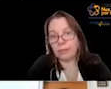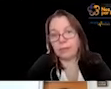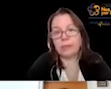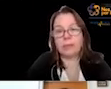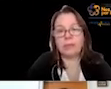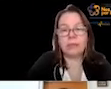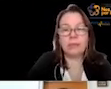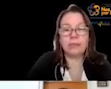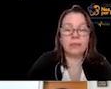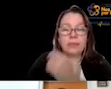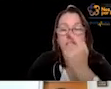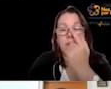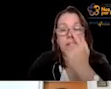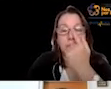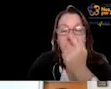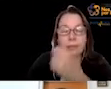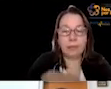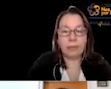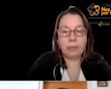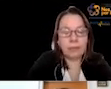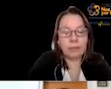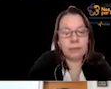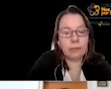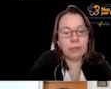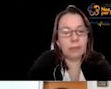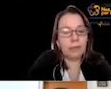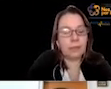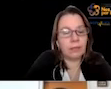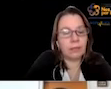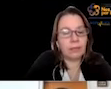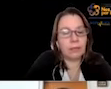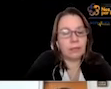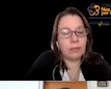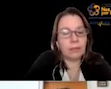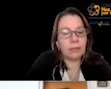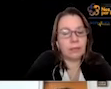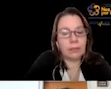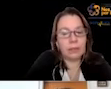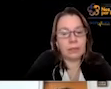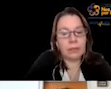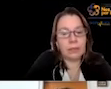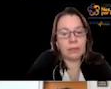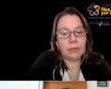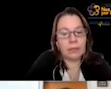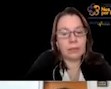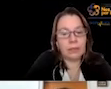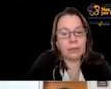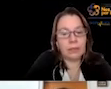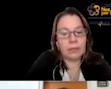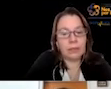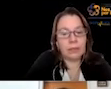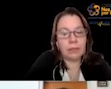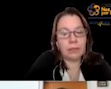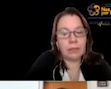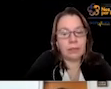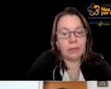las frutas. Yogures, ¿por qué les pongo yogures? Bueno, los lácteos fermentados, una de sus propiedades es la mejoría de